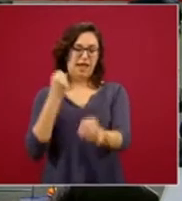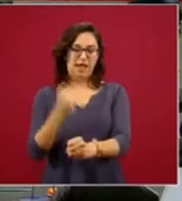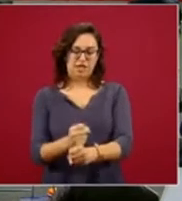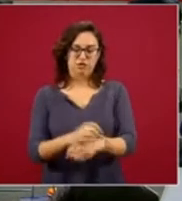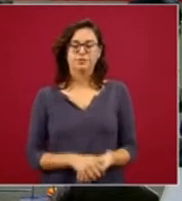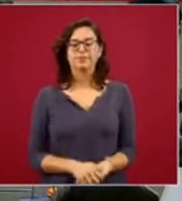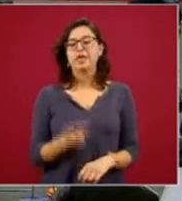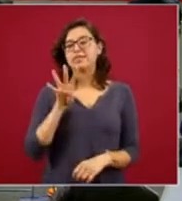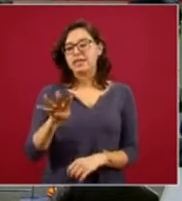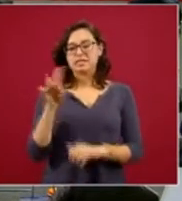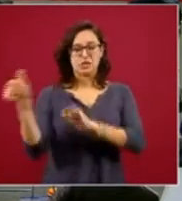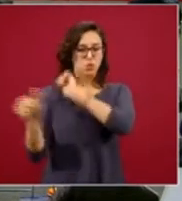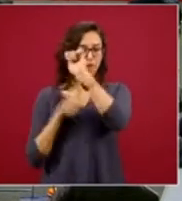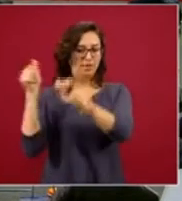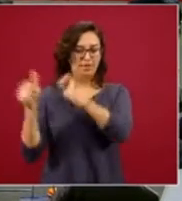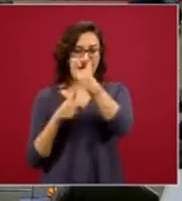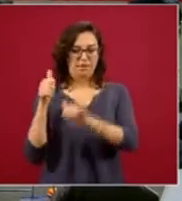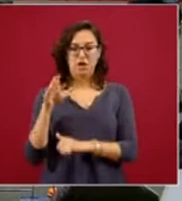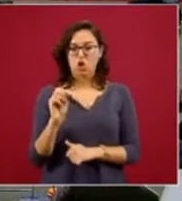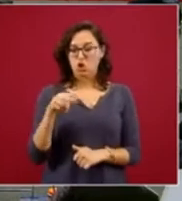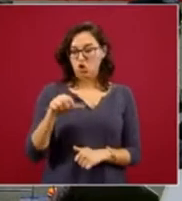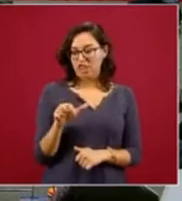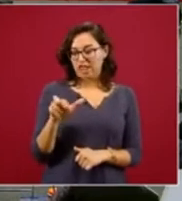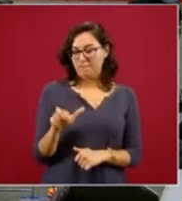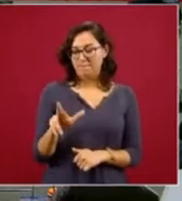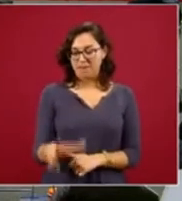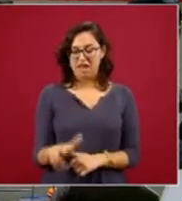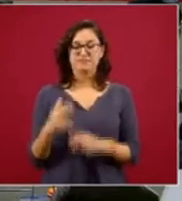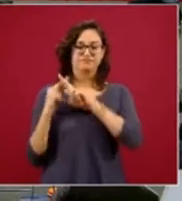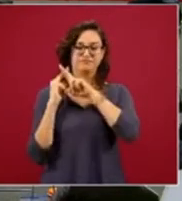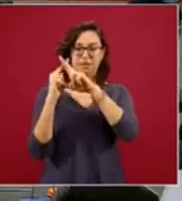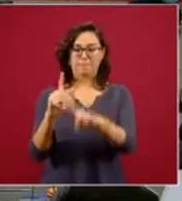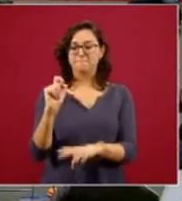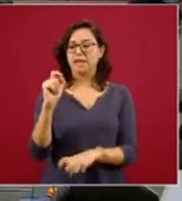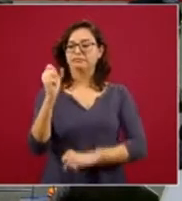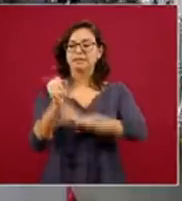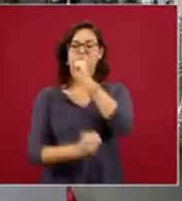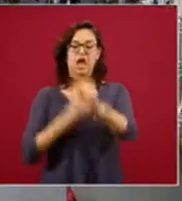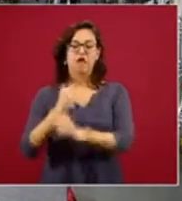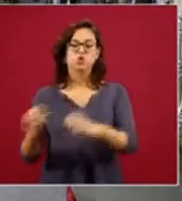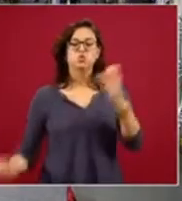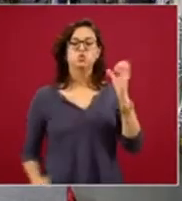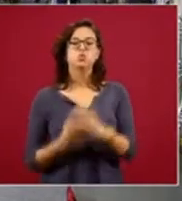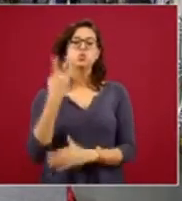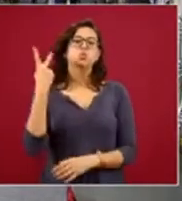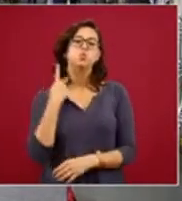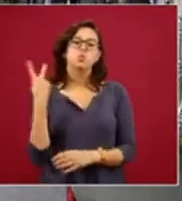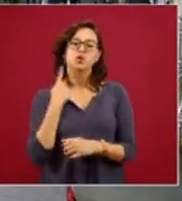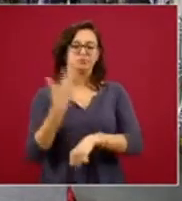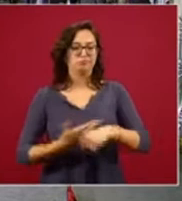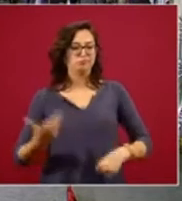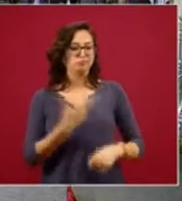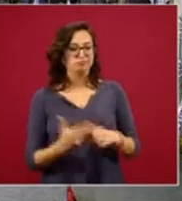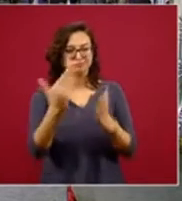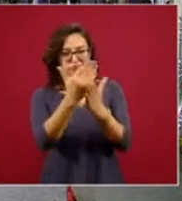de abril, la Comisión Nacional de Mejora Regulatoria, CONAMER, cumple 20 años de implementar la política de mejora regulatoria en el país, con